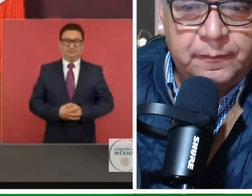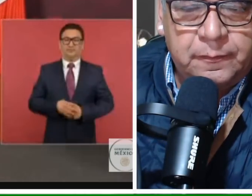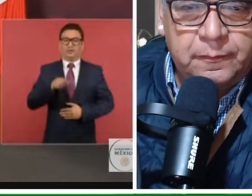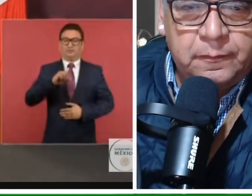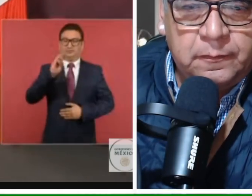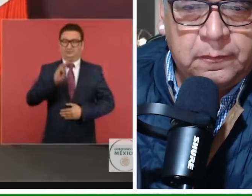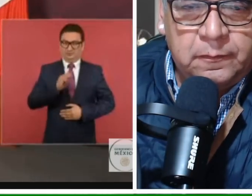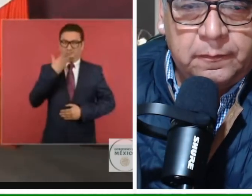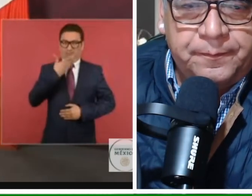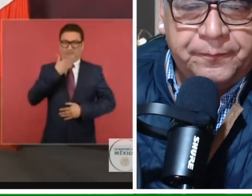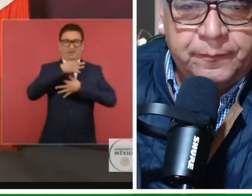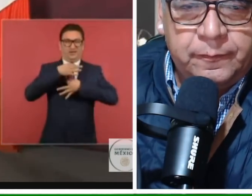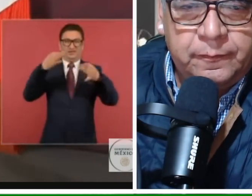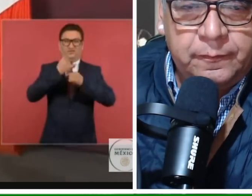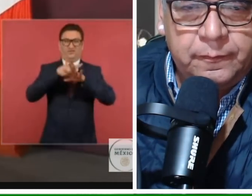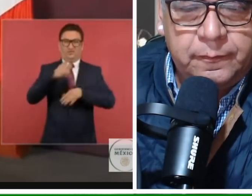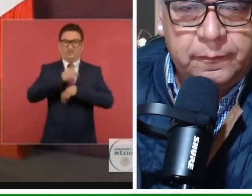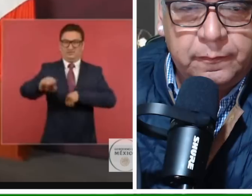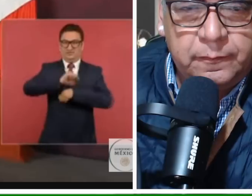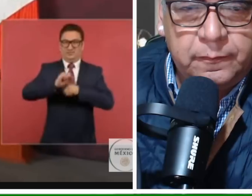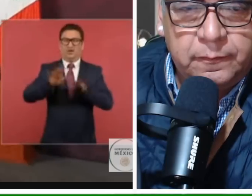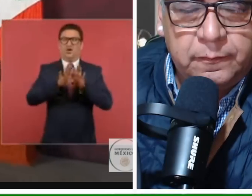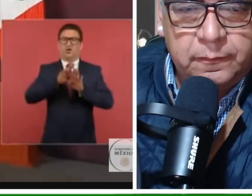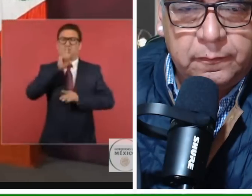semana. Muy breve,